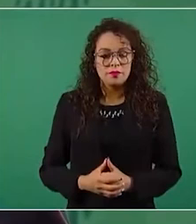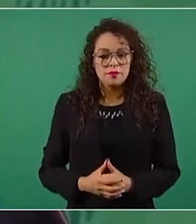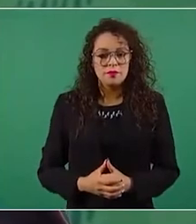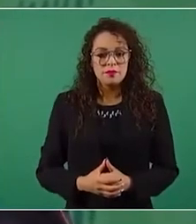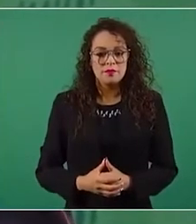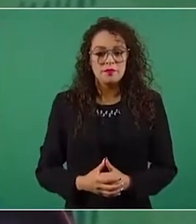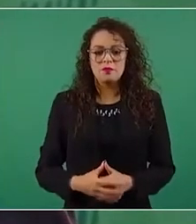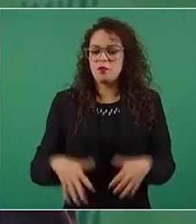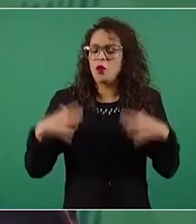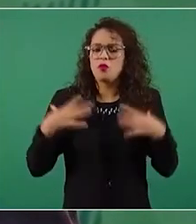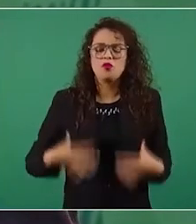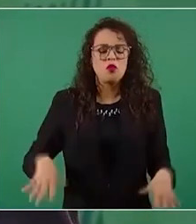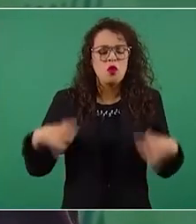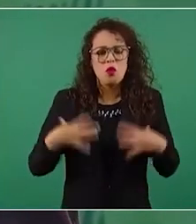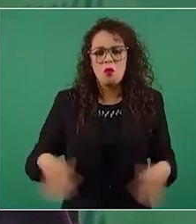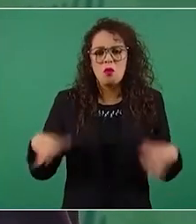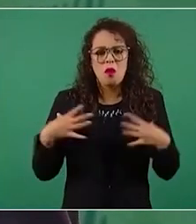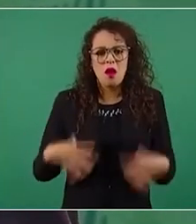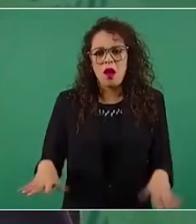ropa,